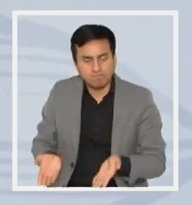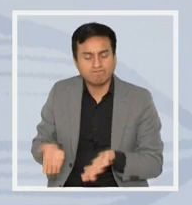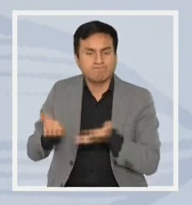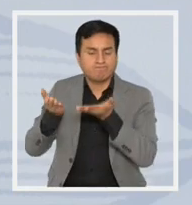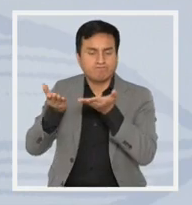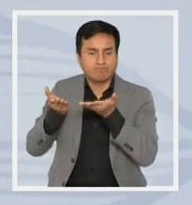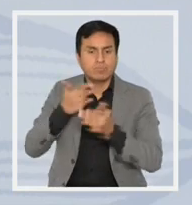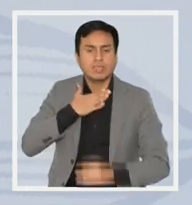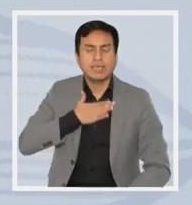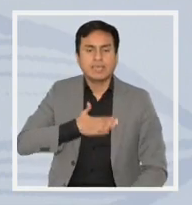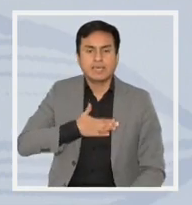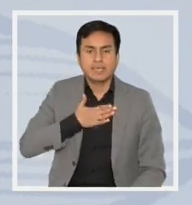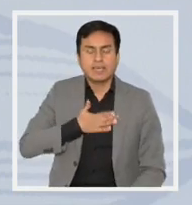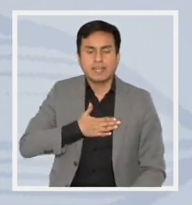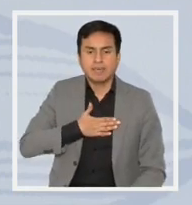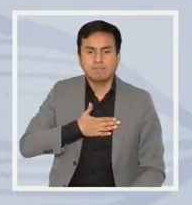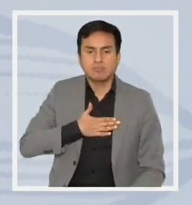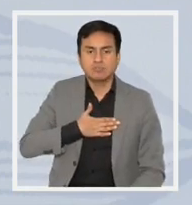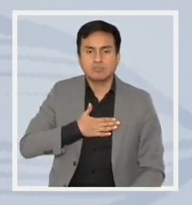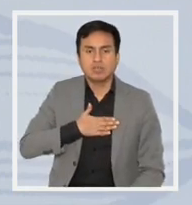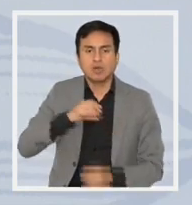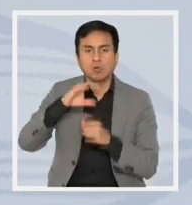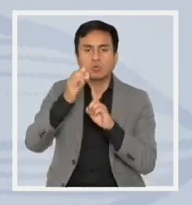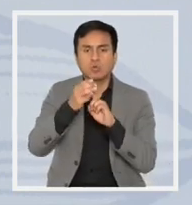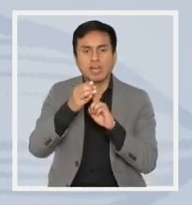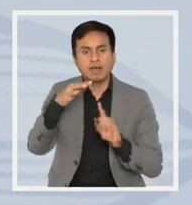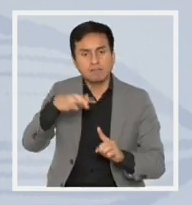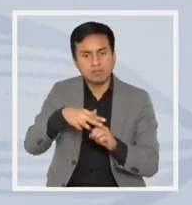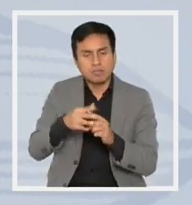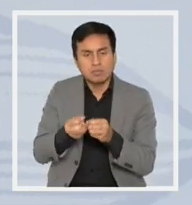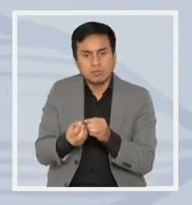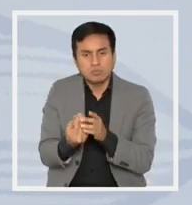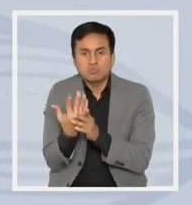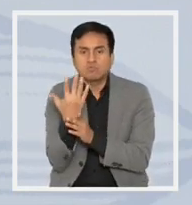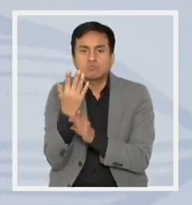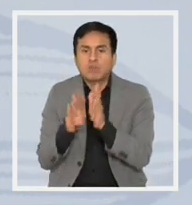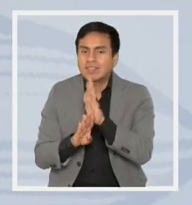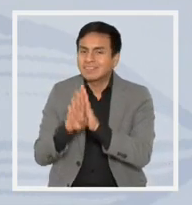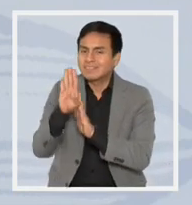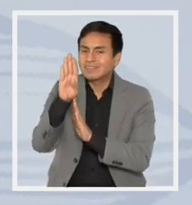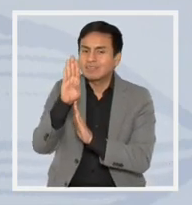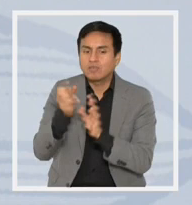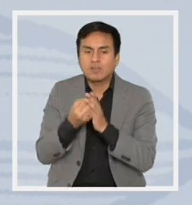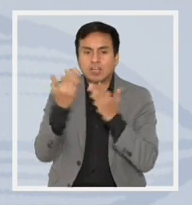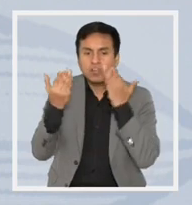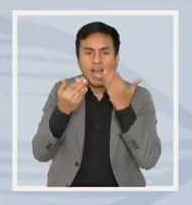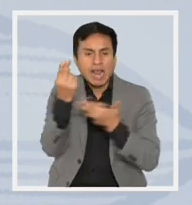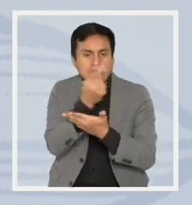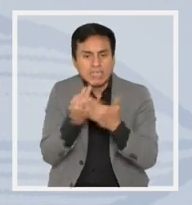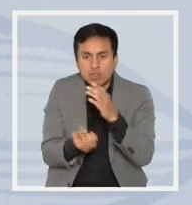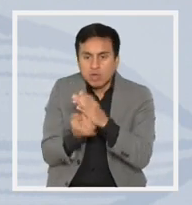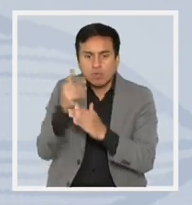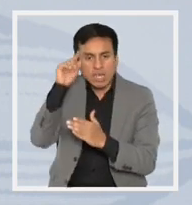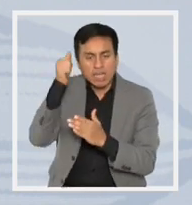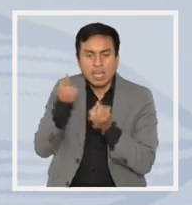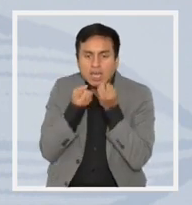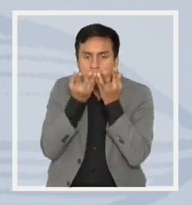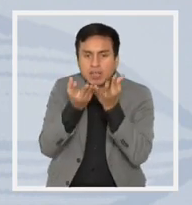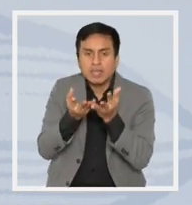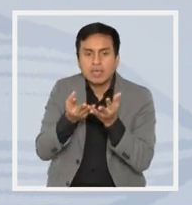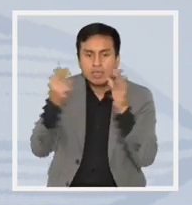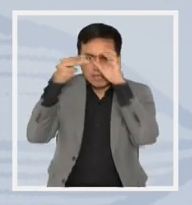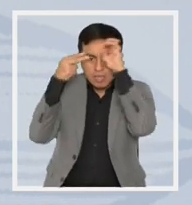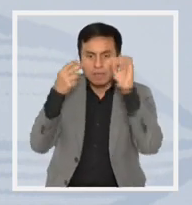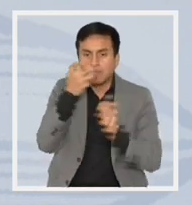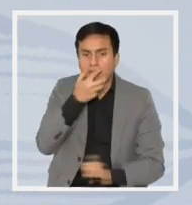Queremos que la cultura florezca, que haya nuevos cantores, nuevos artistas que creen, que se expresen en